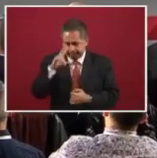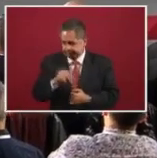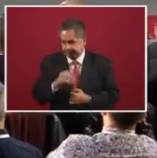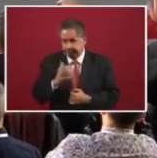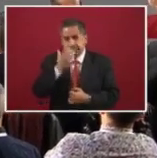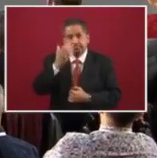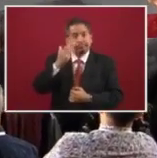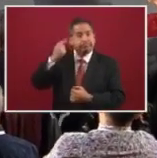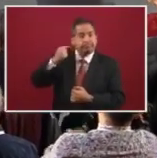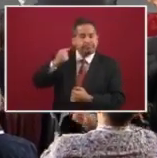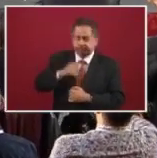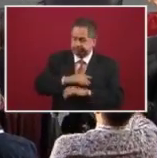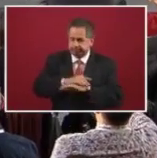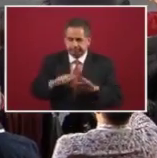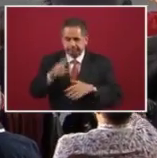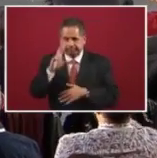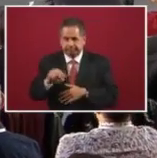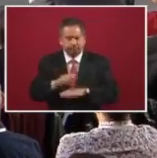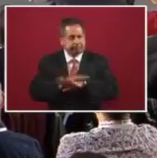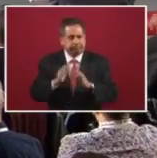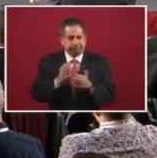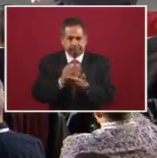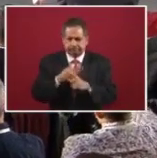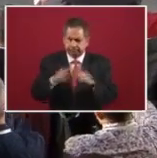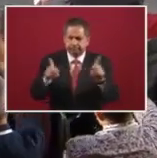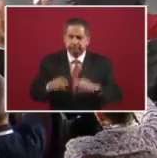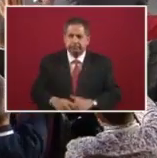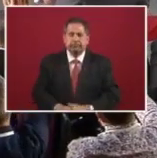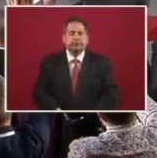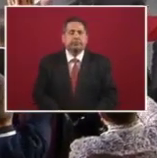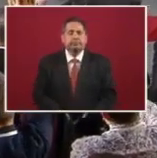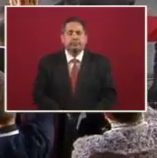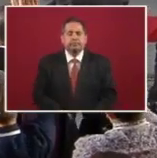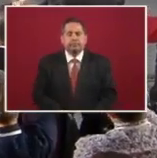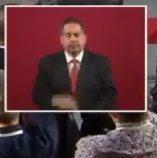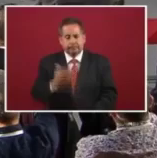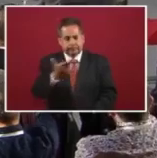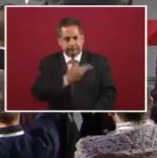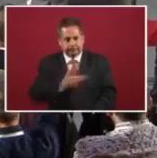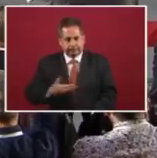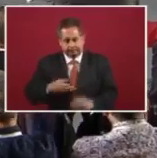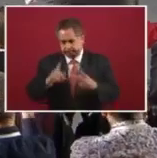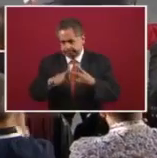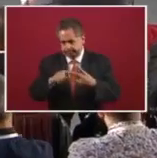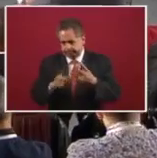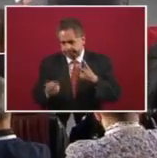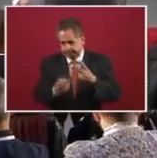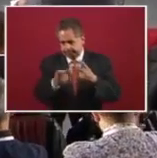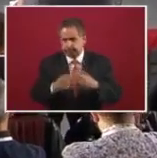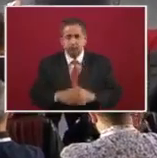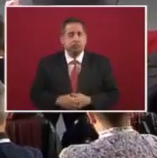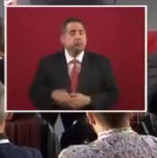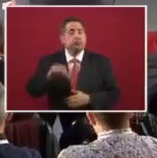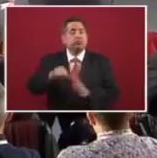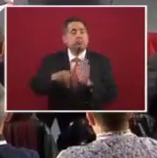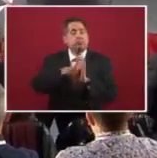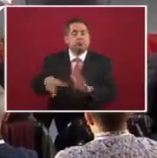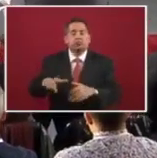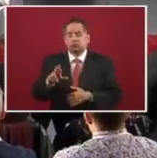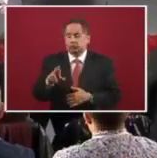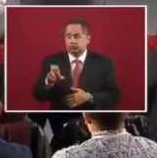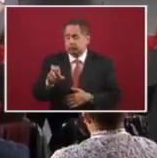esas épocas, pues ya esto es otra cosa. Presidente, mi segunda pregunta. Hoy en el periódico